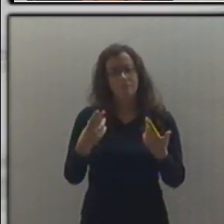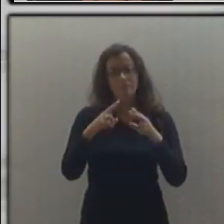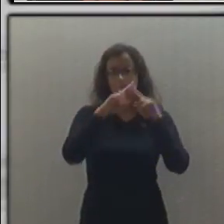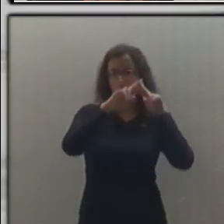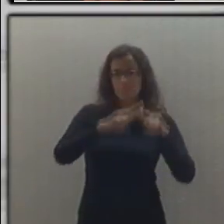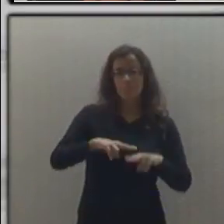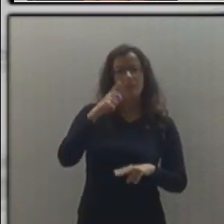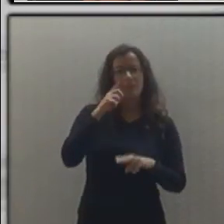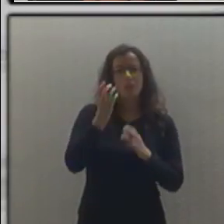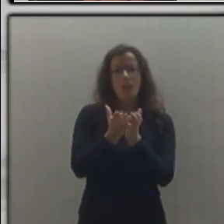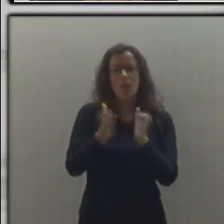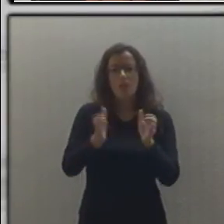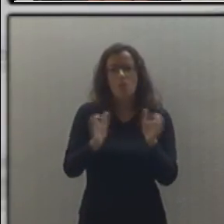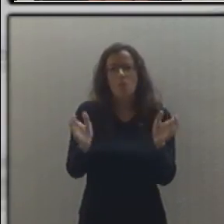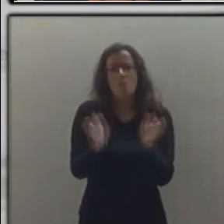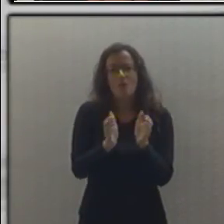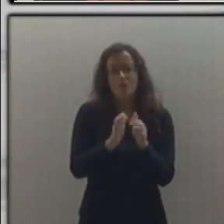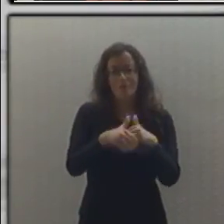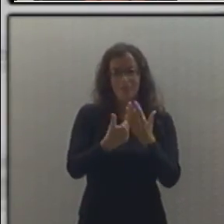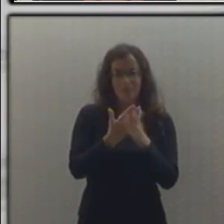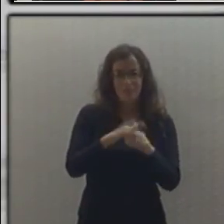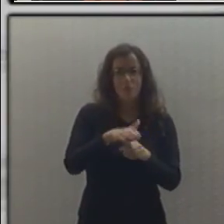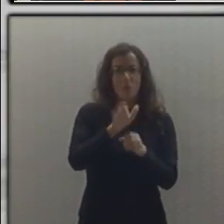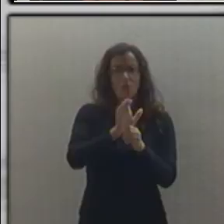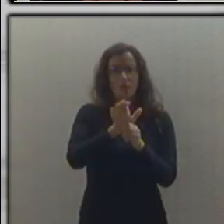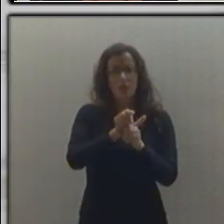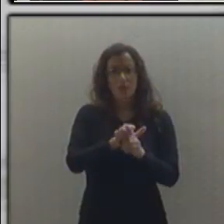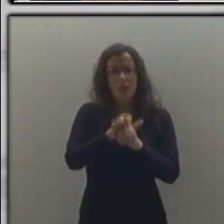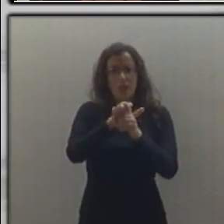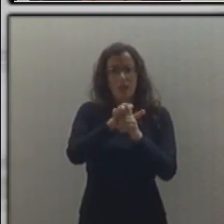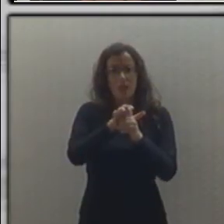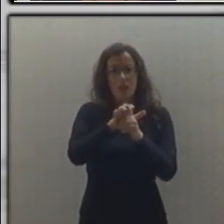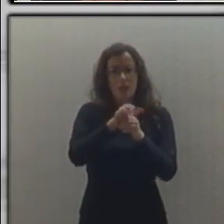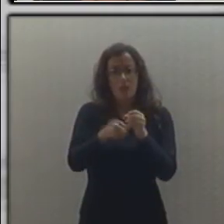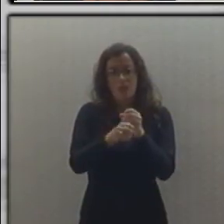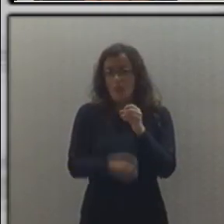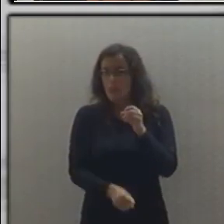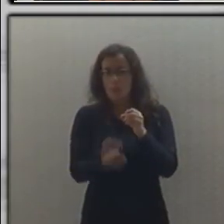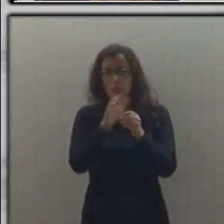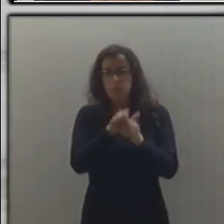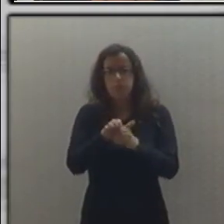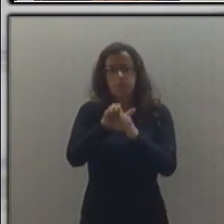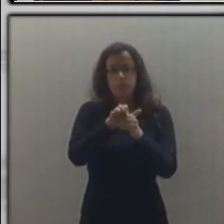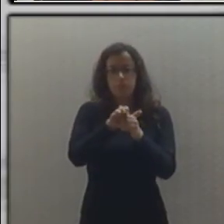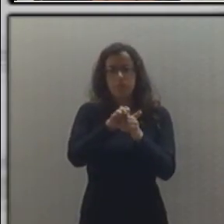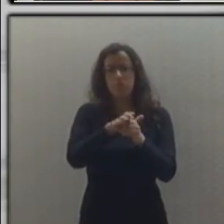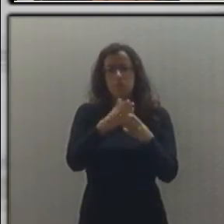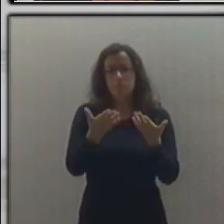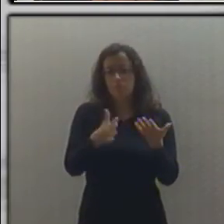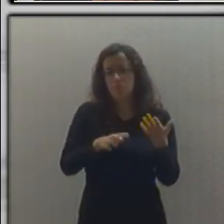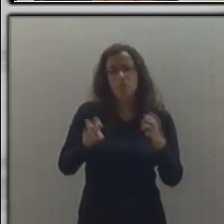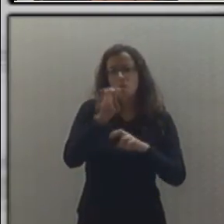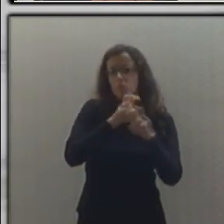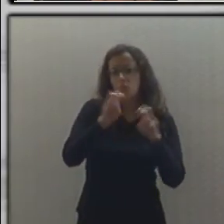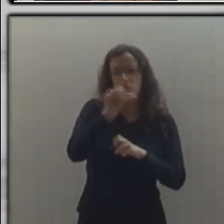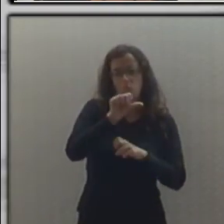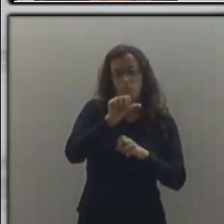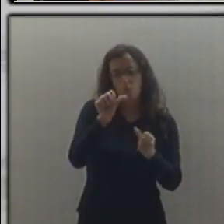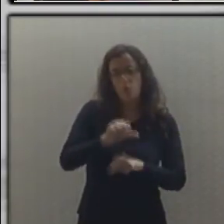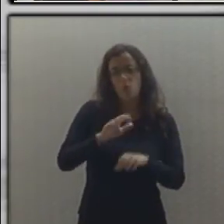poner un lavabo más pequeño, el váter suspendido y un suelo ducha, un suelo sanitario.